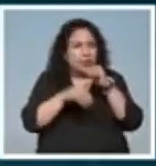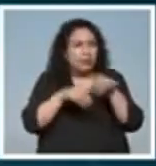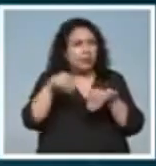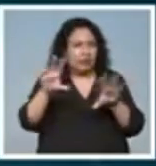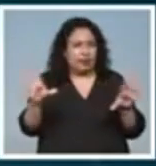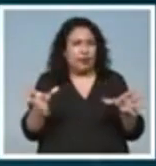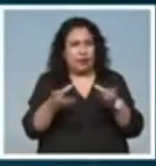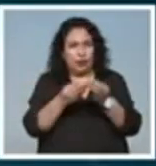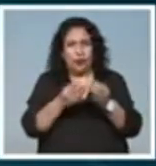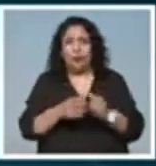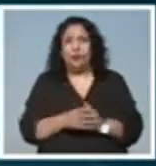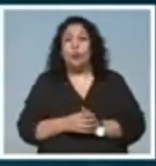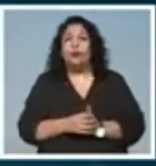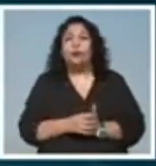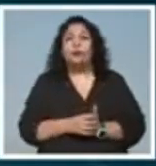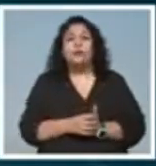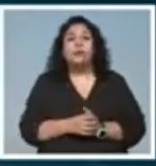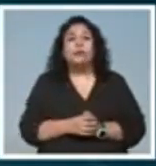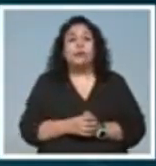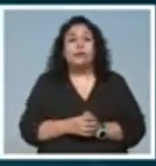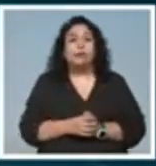en conjunto.